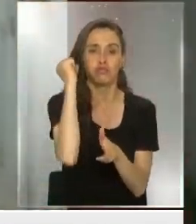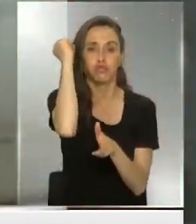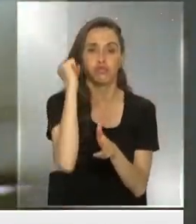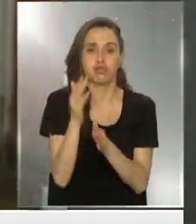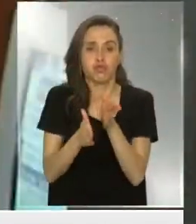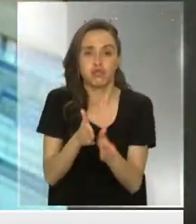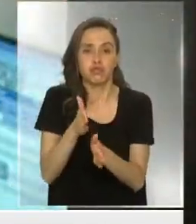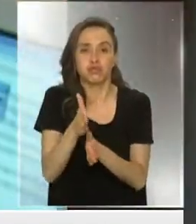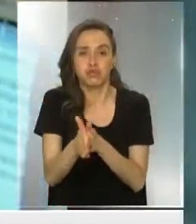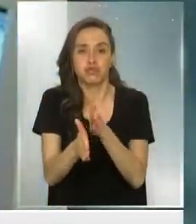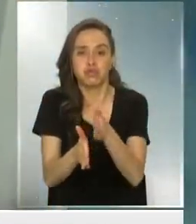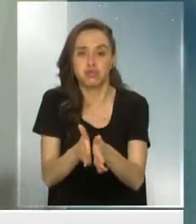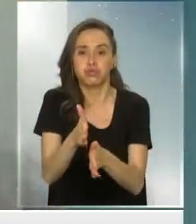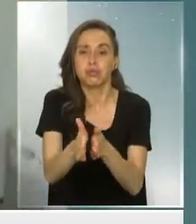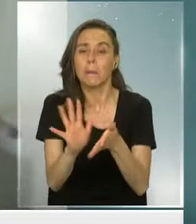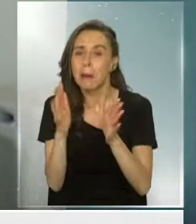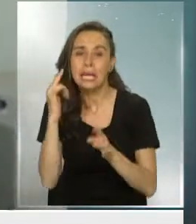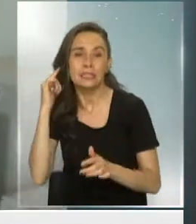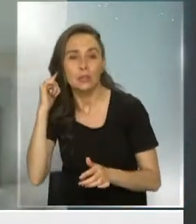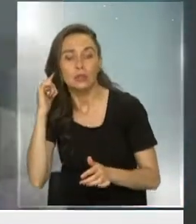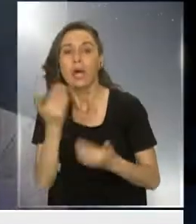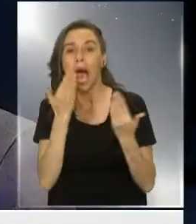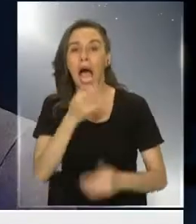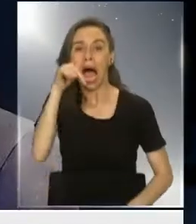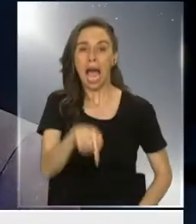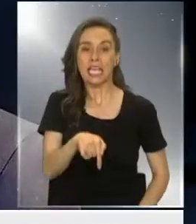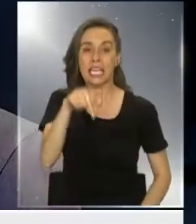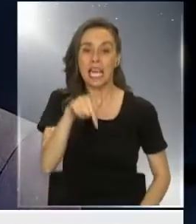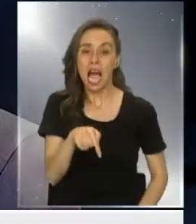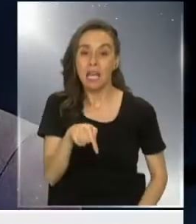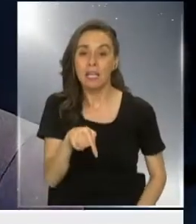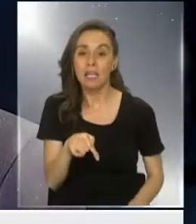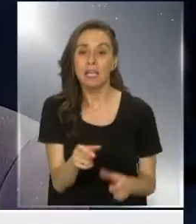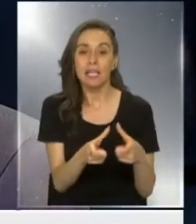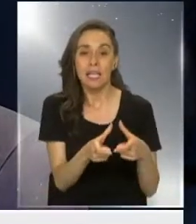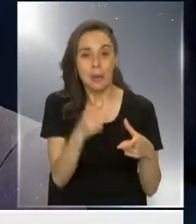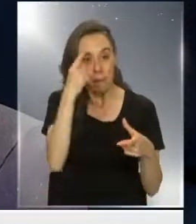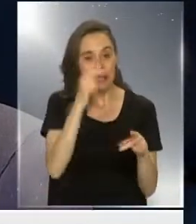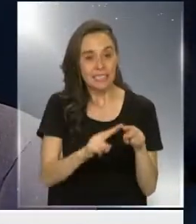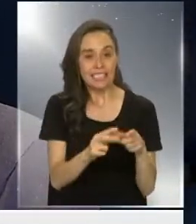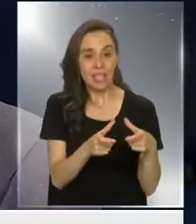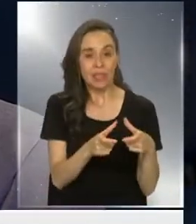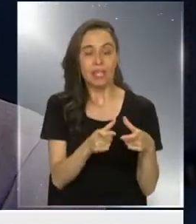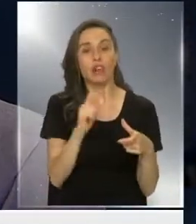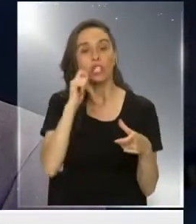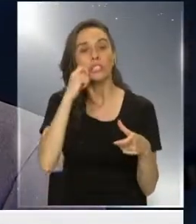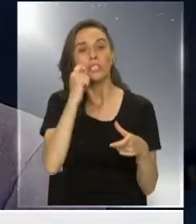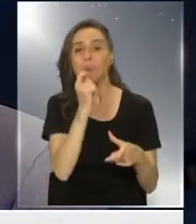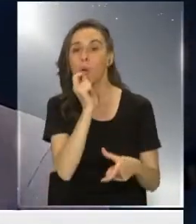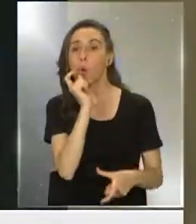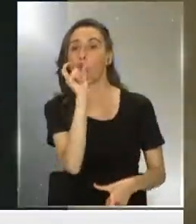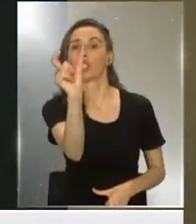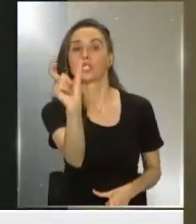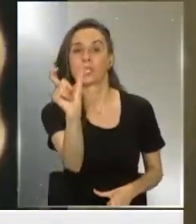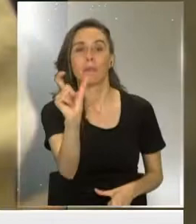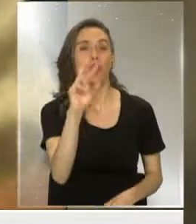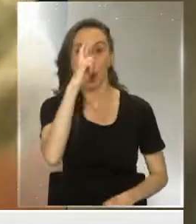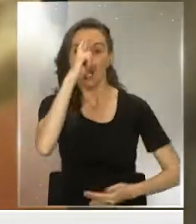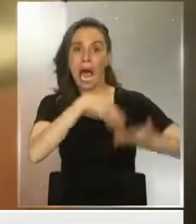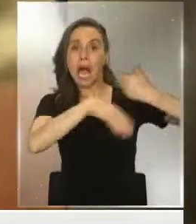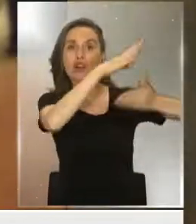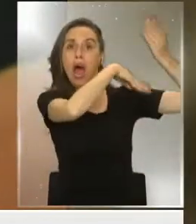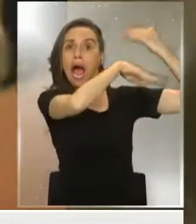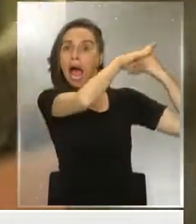Me gustaba sobre todo el concepto que tenían de hacer un álbum conceptual. Eso era muy raro dentro de lo que